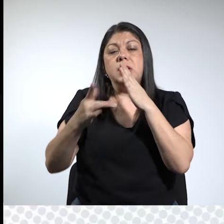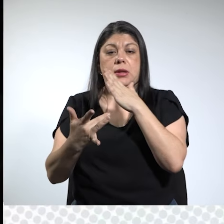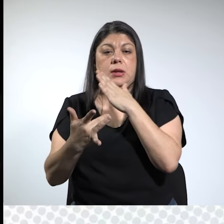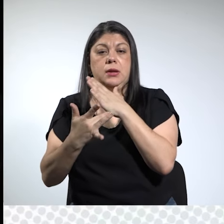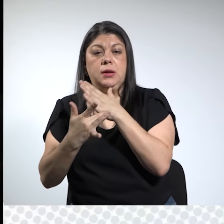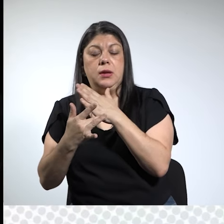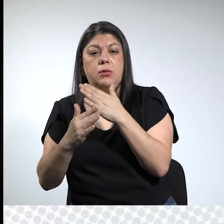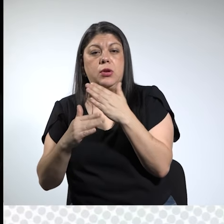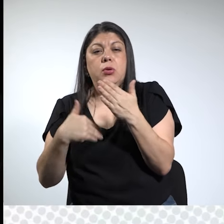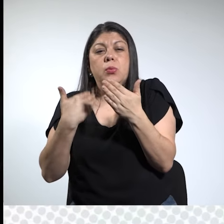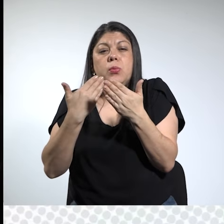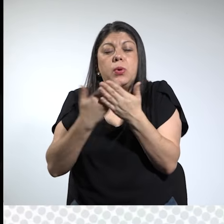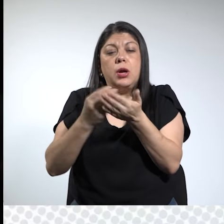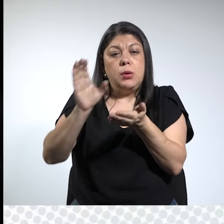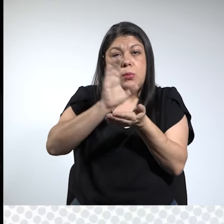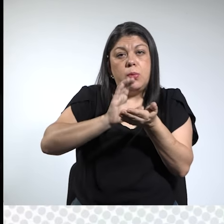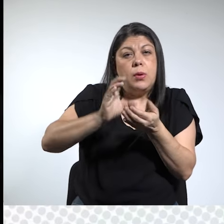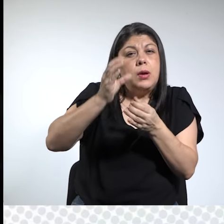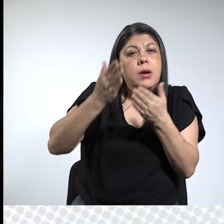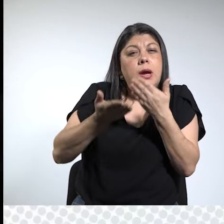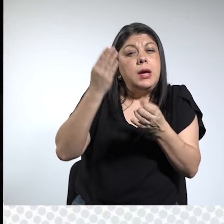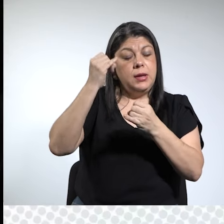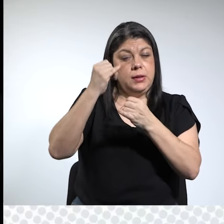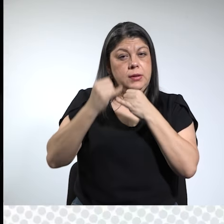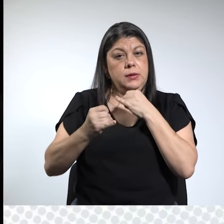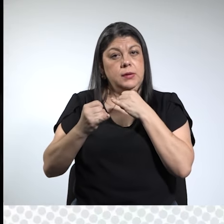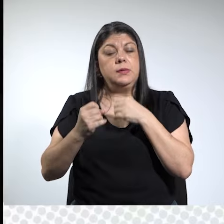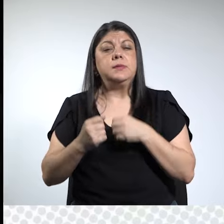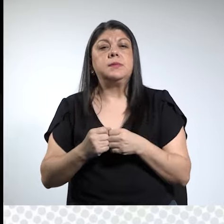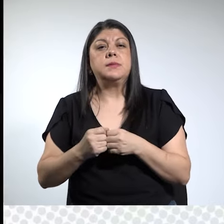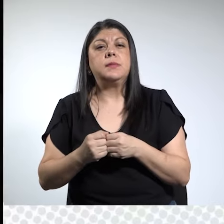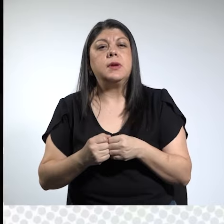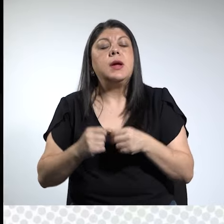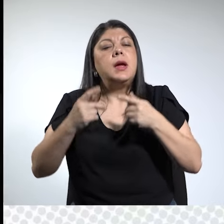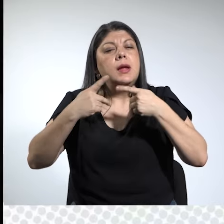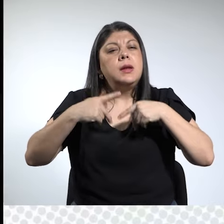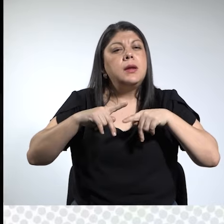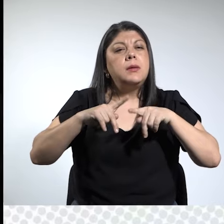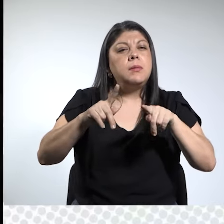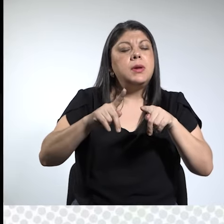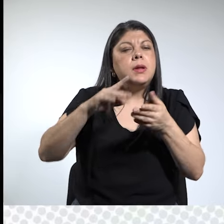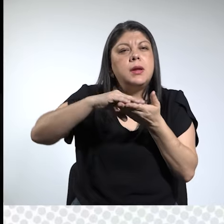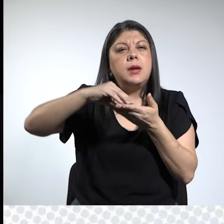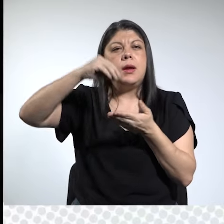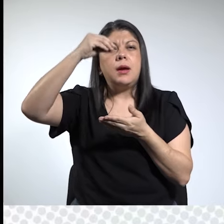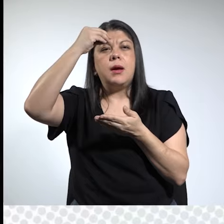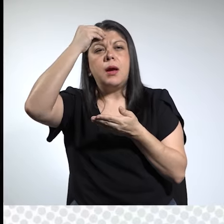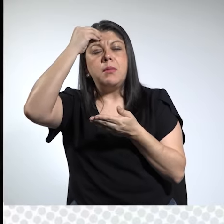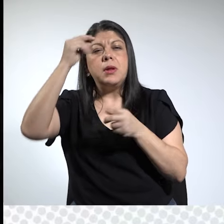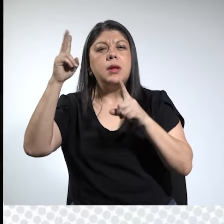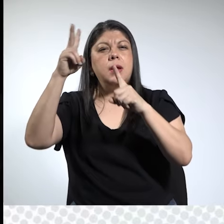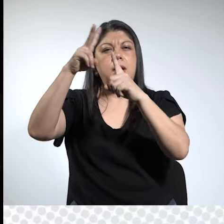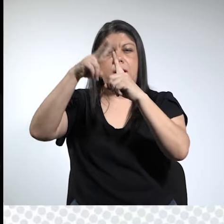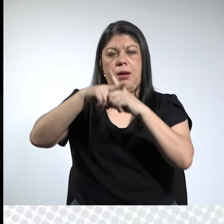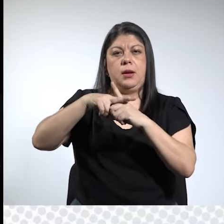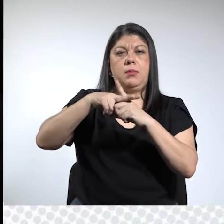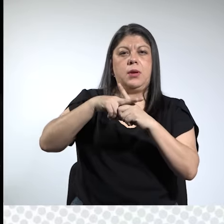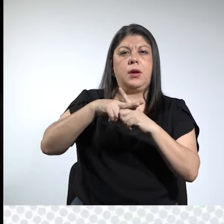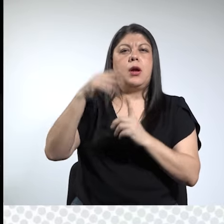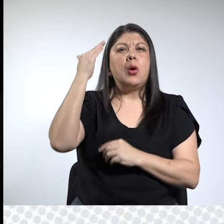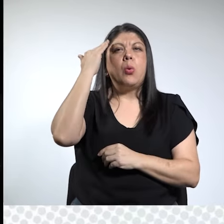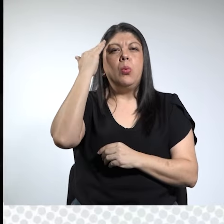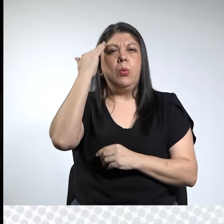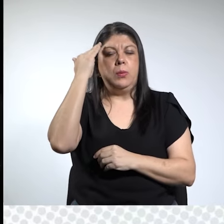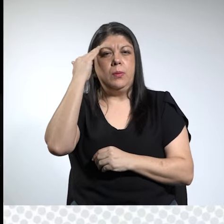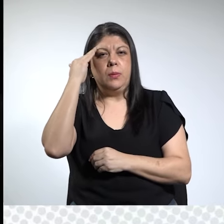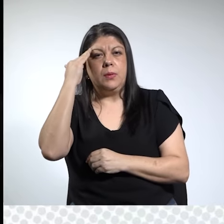cuando van llegando al final de su educación secundaria. Y eso les permite aprender a aplicar